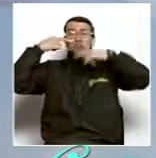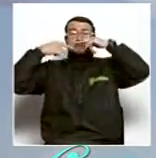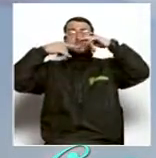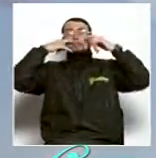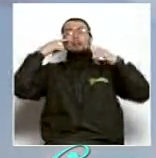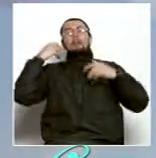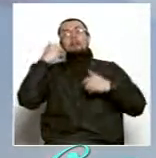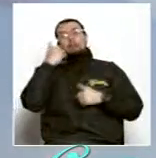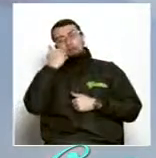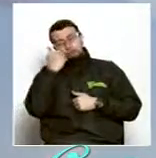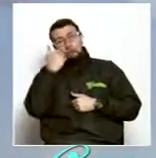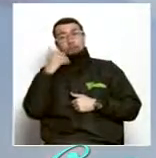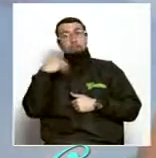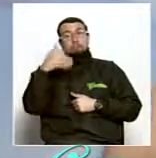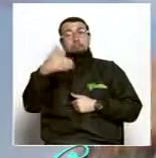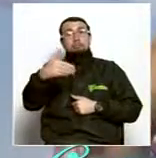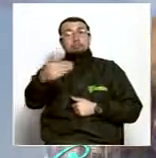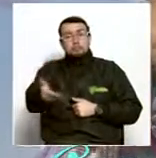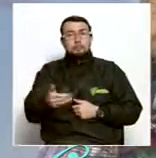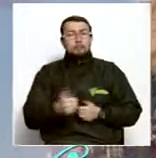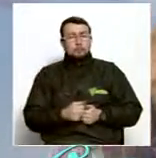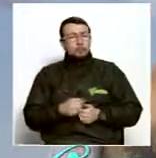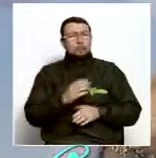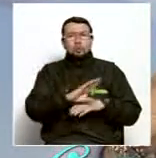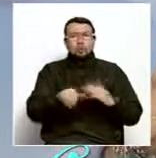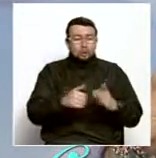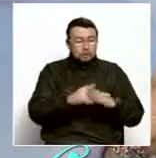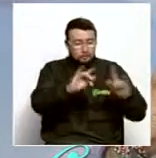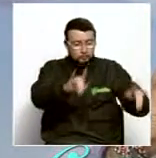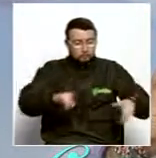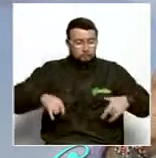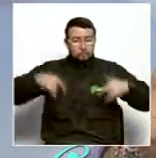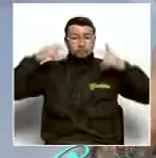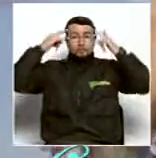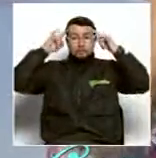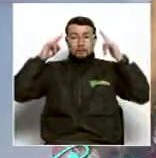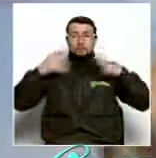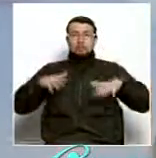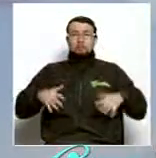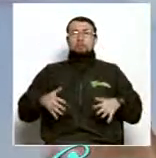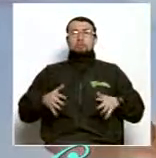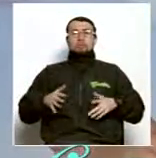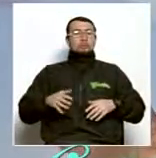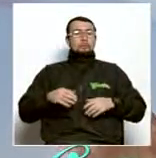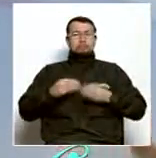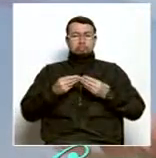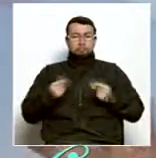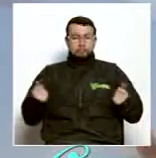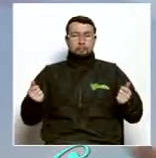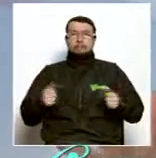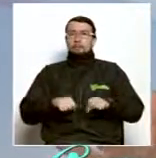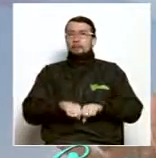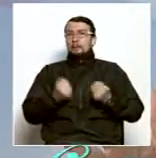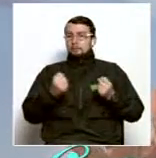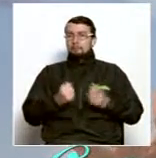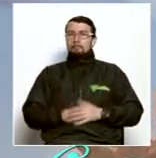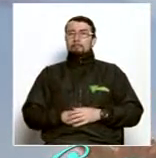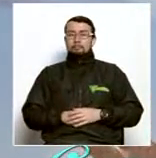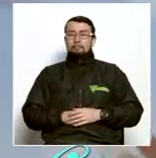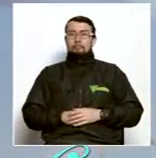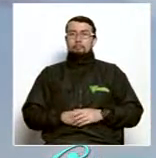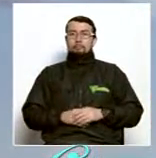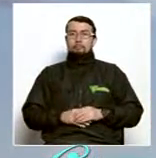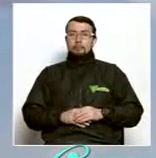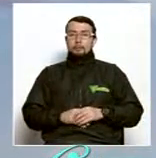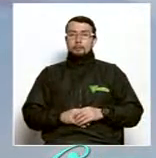esas sustancias, esos metales pesados llegan al sistema neurológico y lo deteriora, lo daña, lo mata.